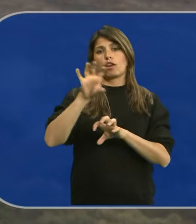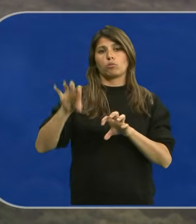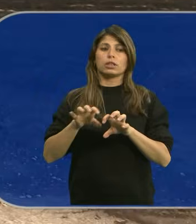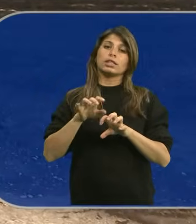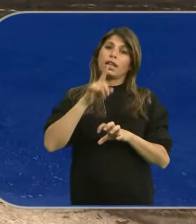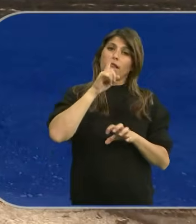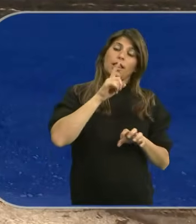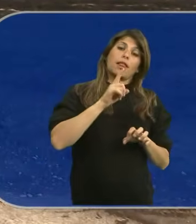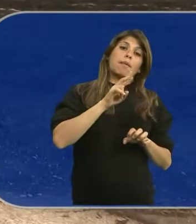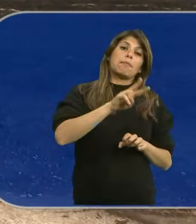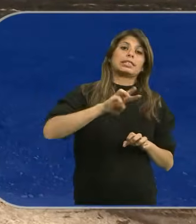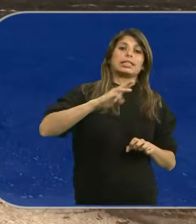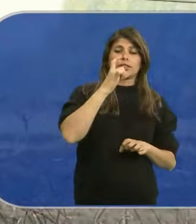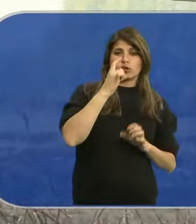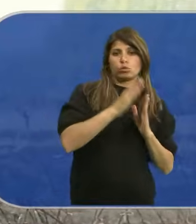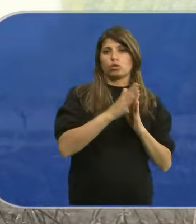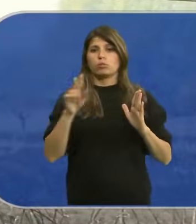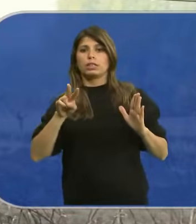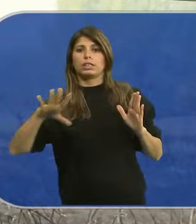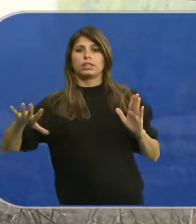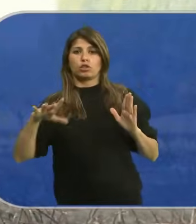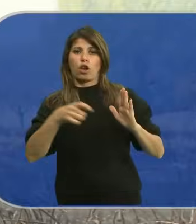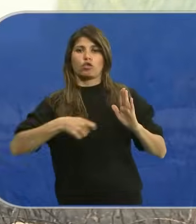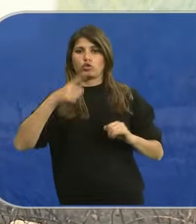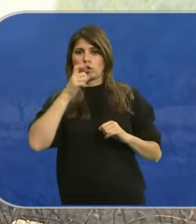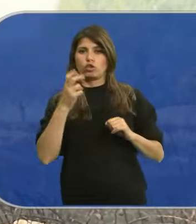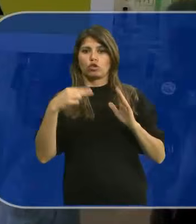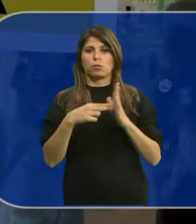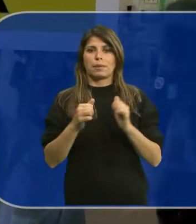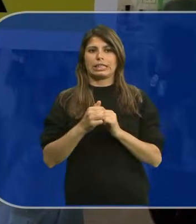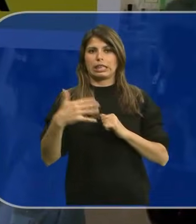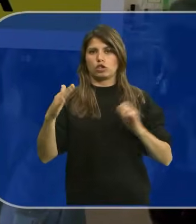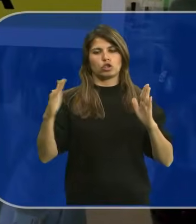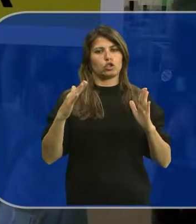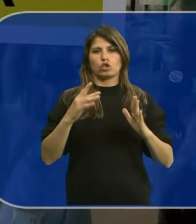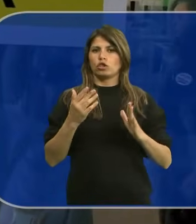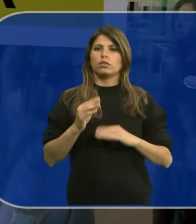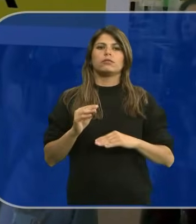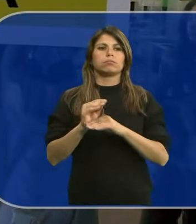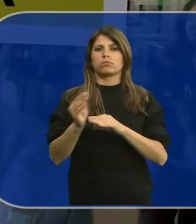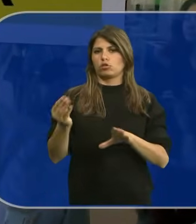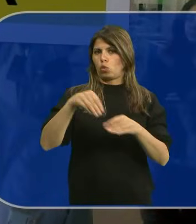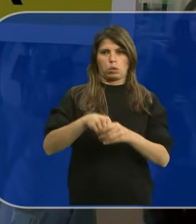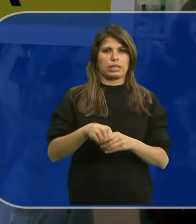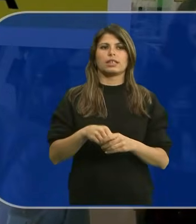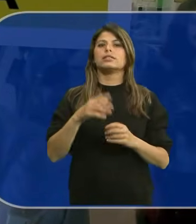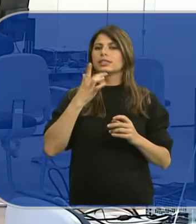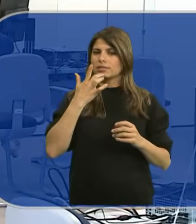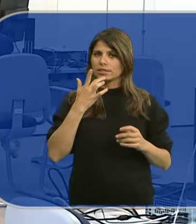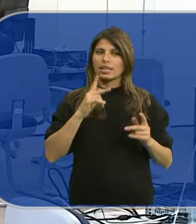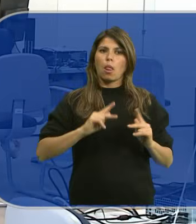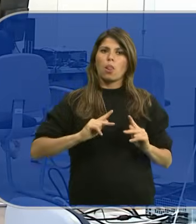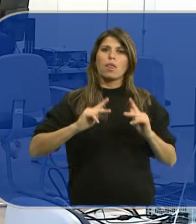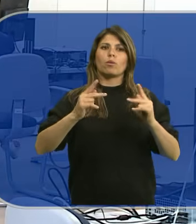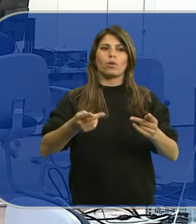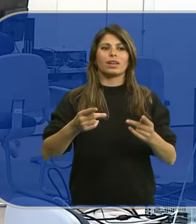de junio y el 25 de agosto de 2025. Eso sí, aunque la declaración te salga a devolver, Hacienda no ingresará